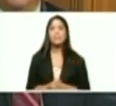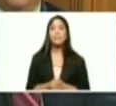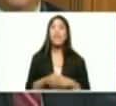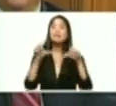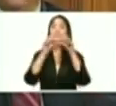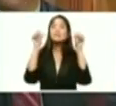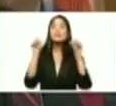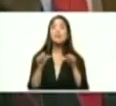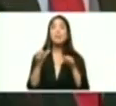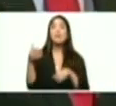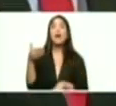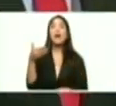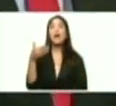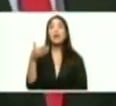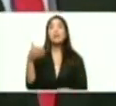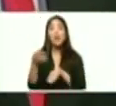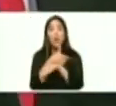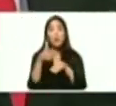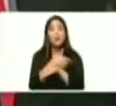sistema de gobierno más perfecto,